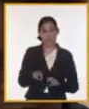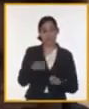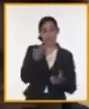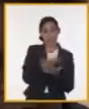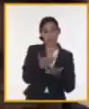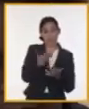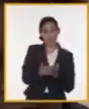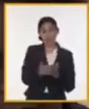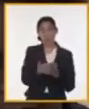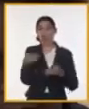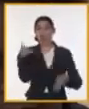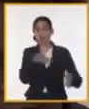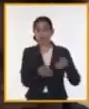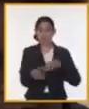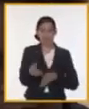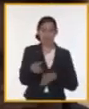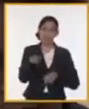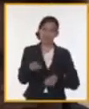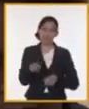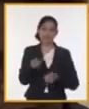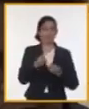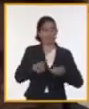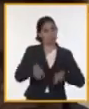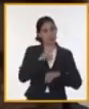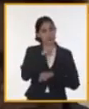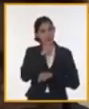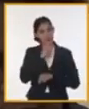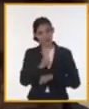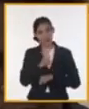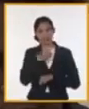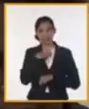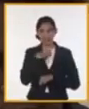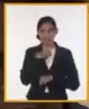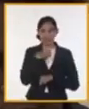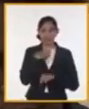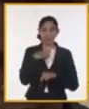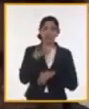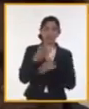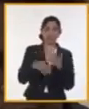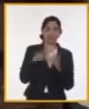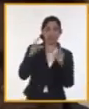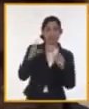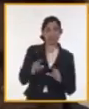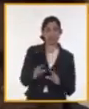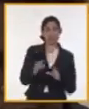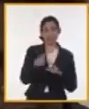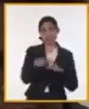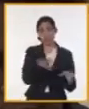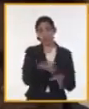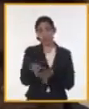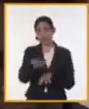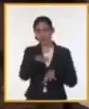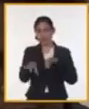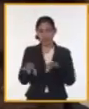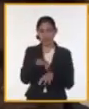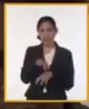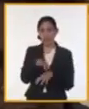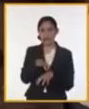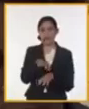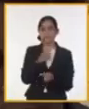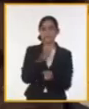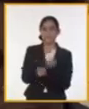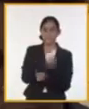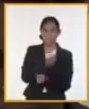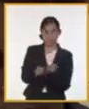asegurar, realmente es una debilidad que hoy tenemos. El tema de las áreas bajo riego, nos hemos propuesto en este aspecto que